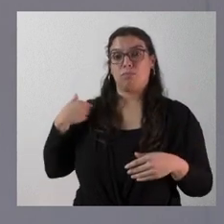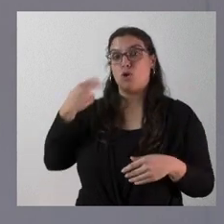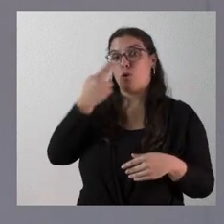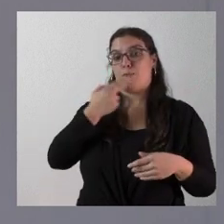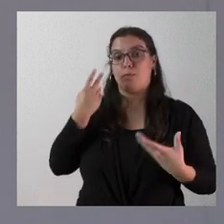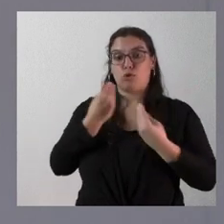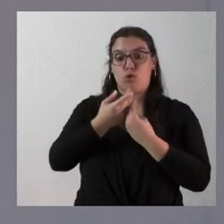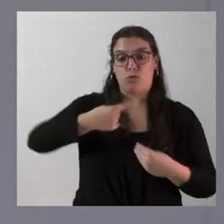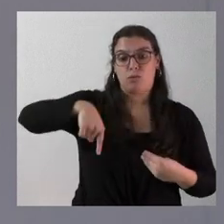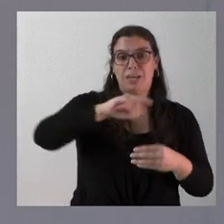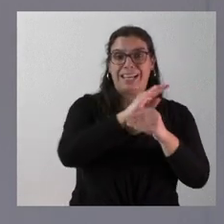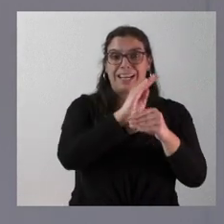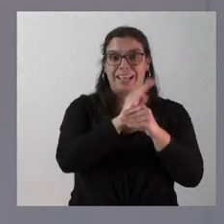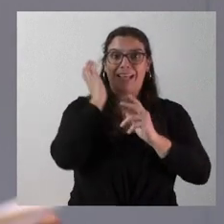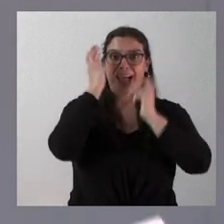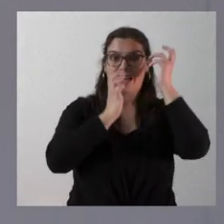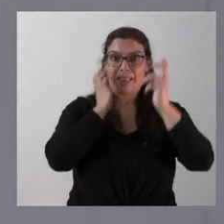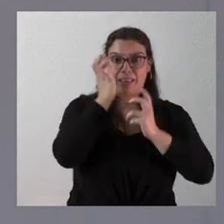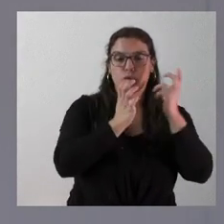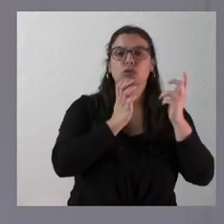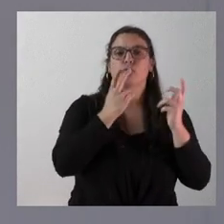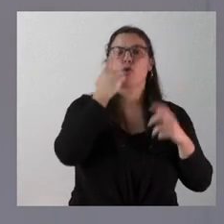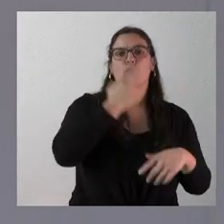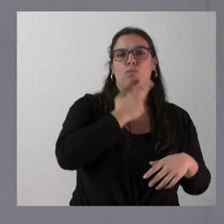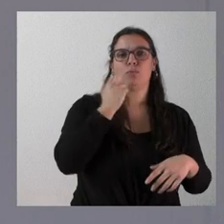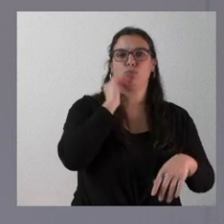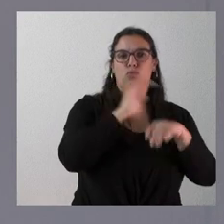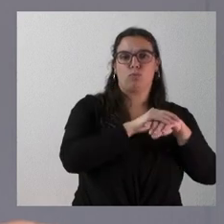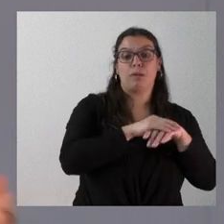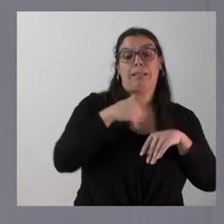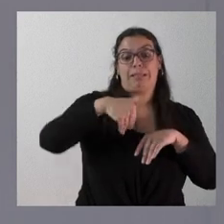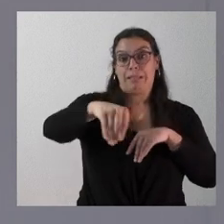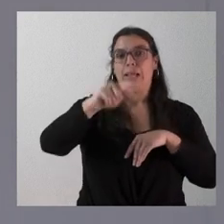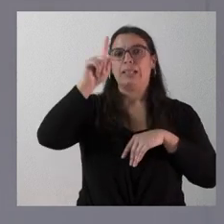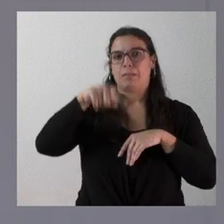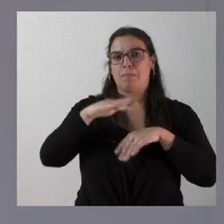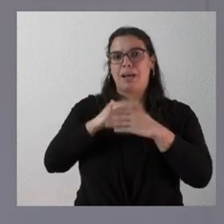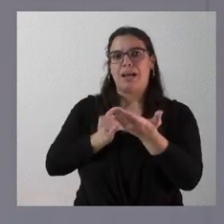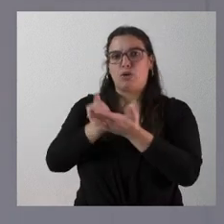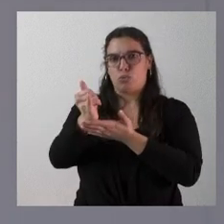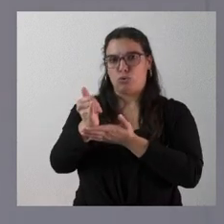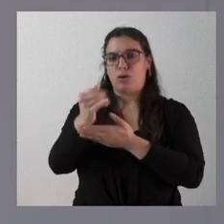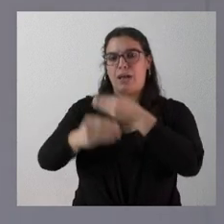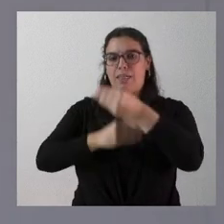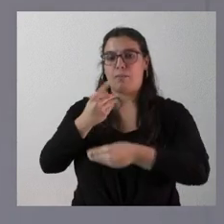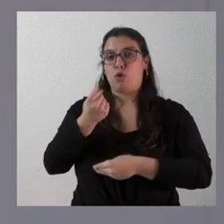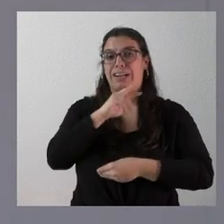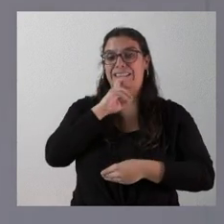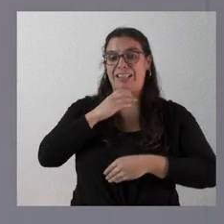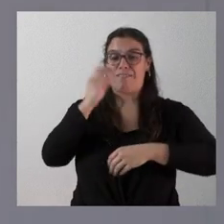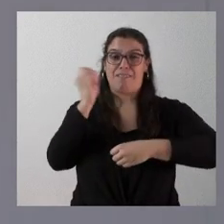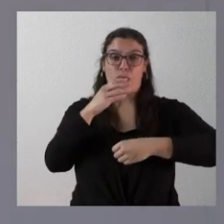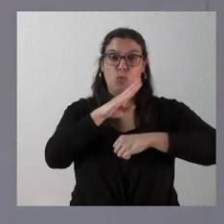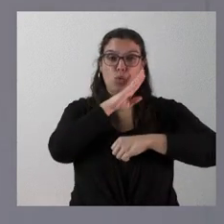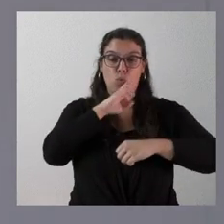ganaderos en los próximos días haremos lo propio con el sector Agrario para el cual hay una reserva de una cantidad próxima a los 5